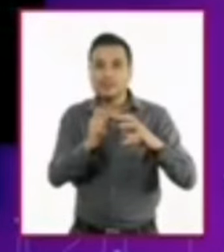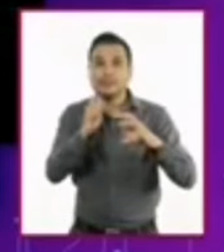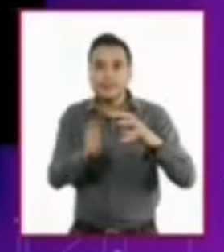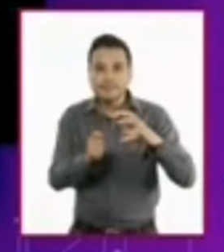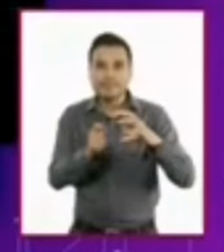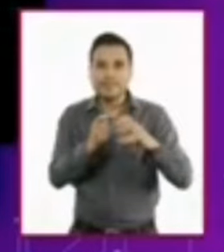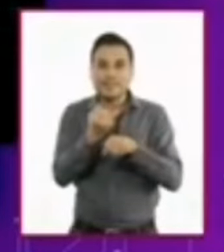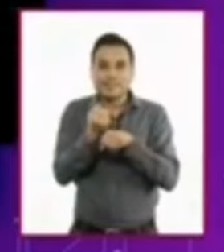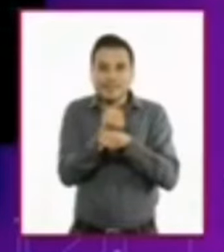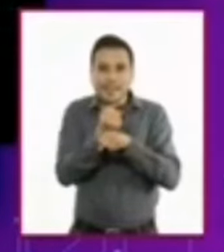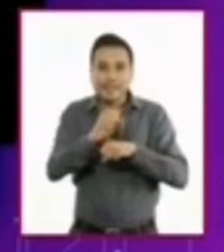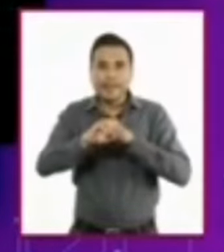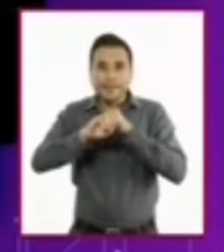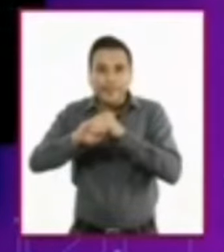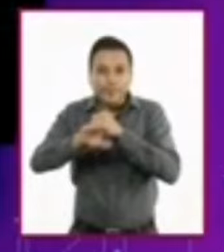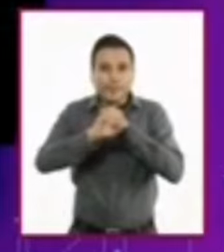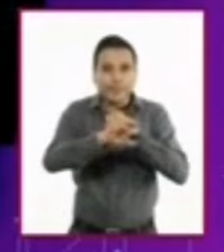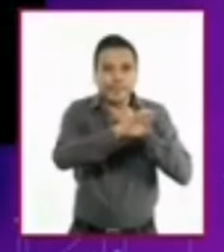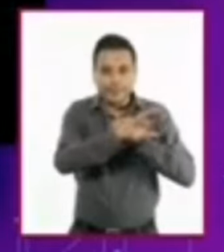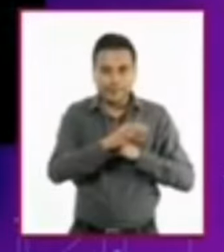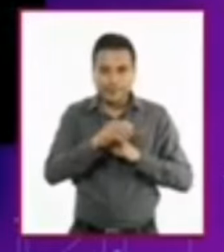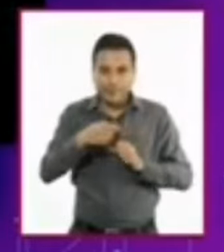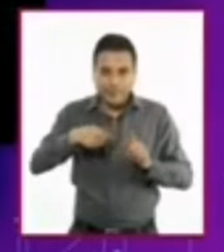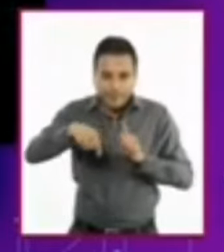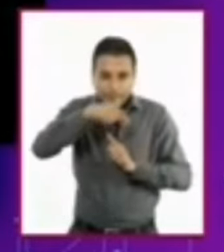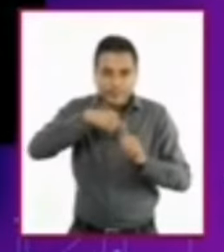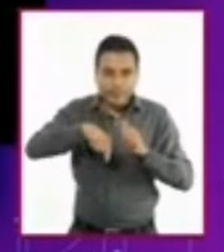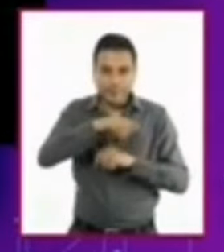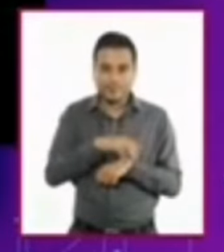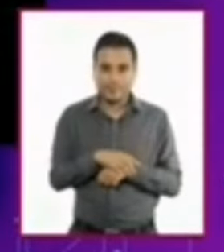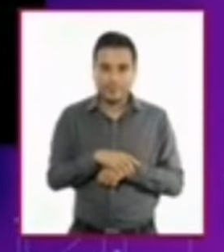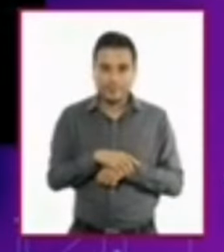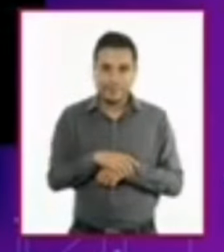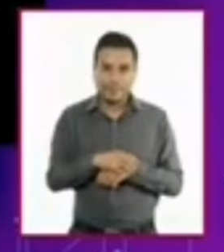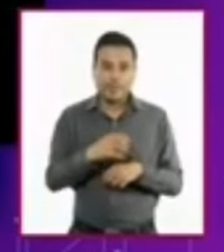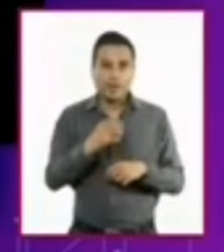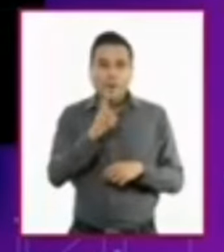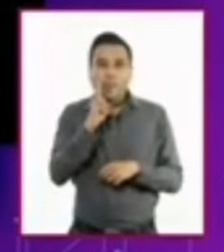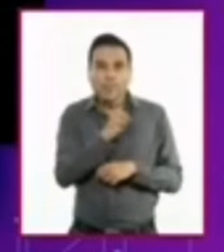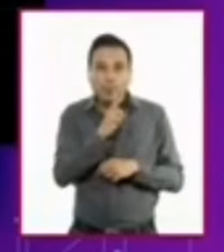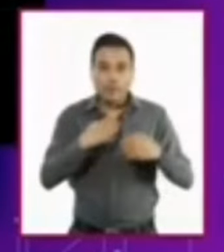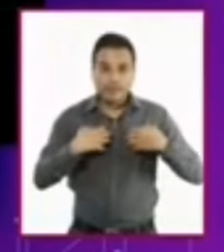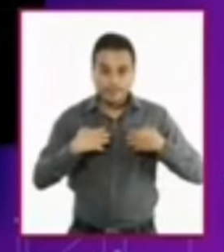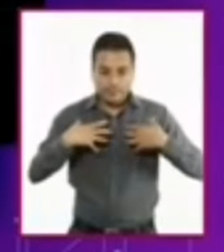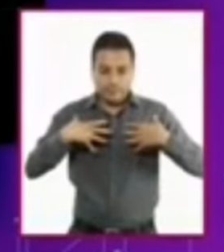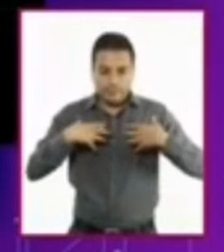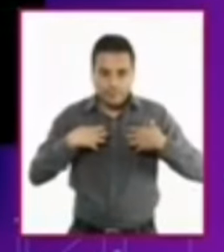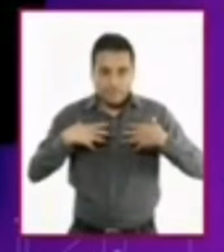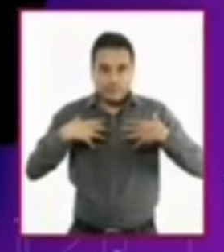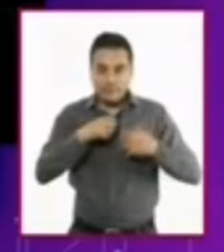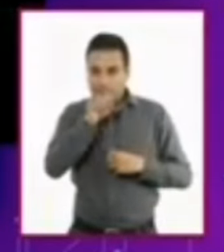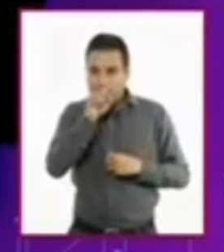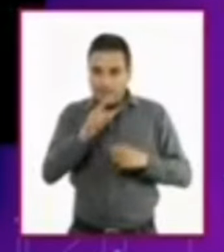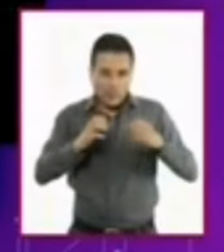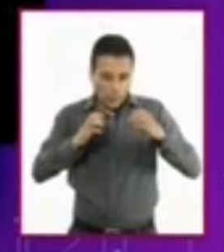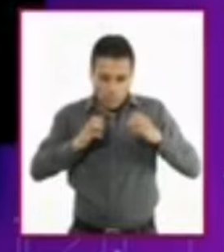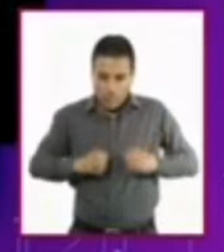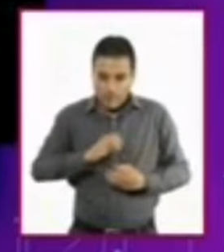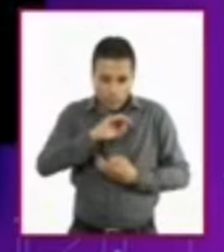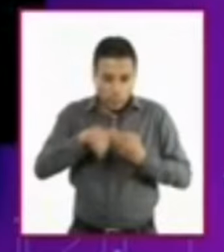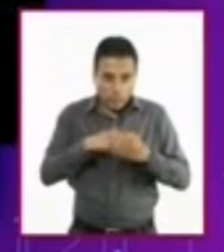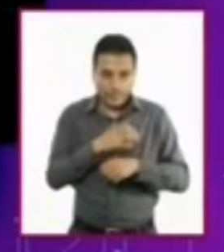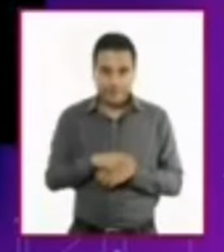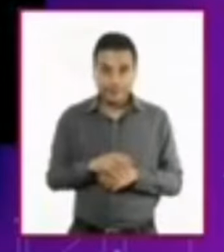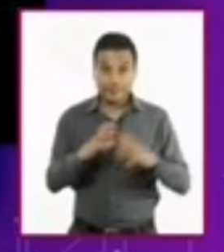ventrículos, cavidades cuyas contracciones hacen circular la sangre a los pulmones y al resto del cuerpo. La aurícula